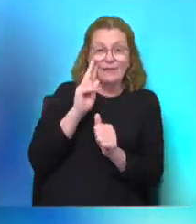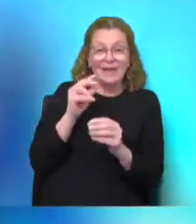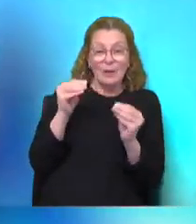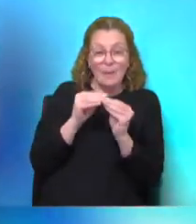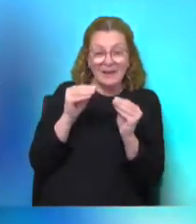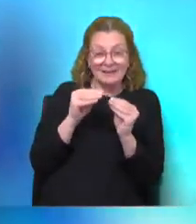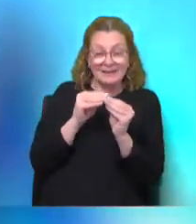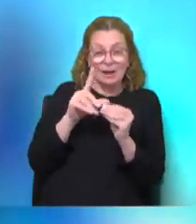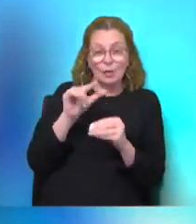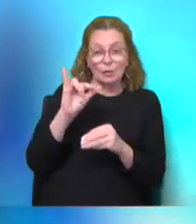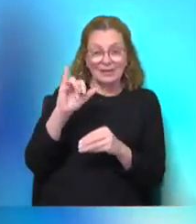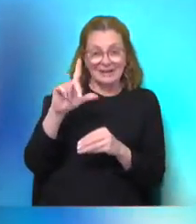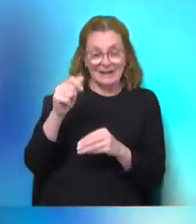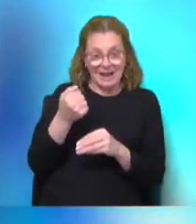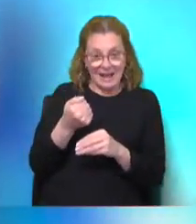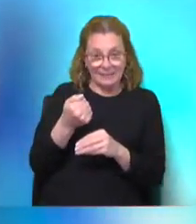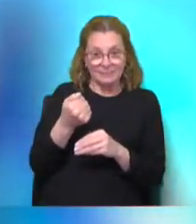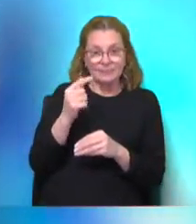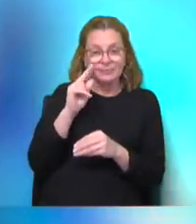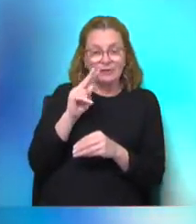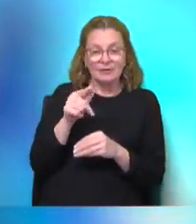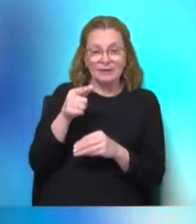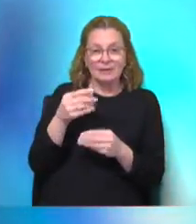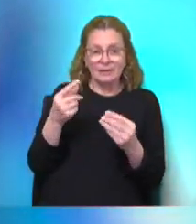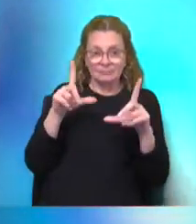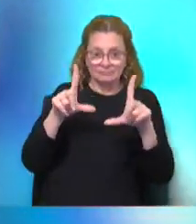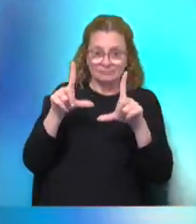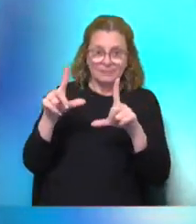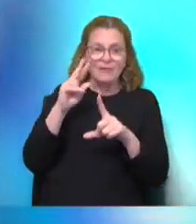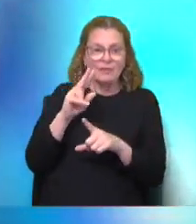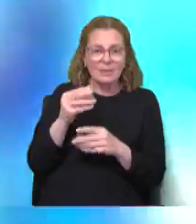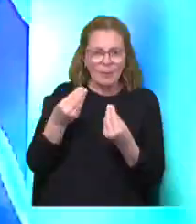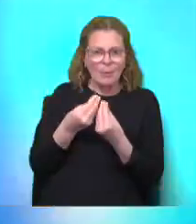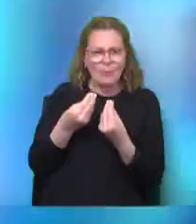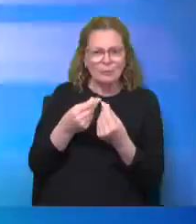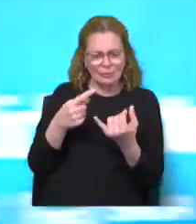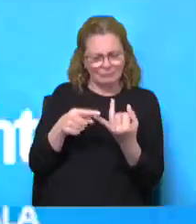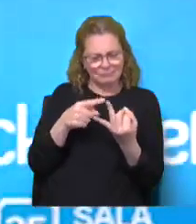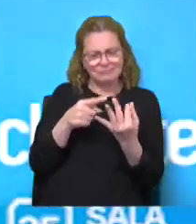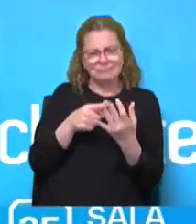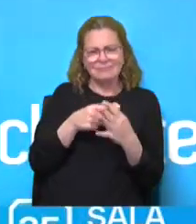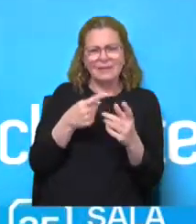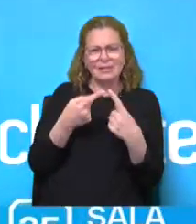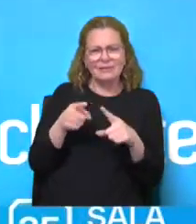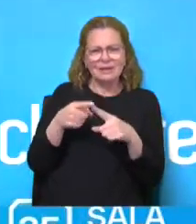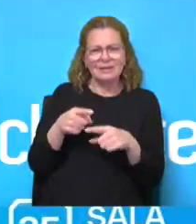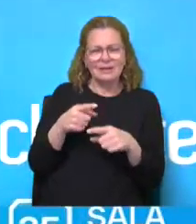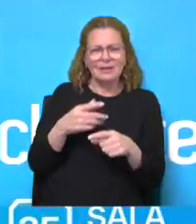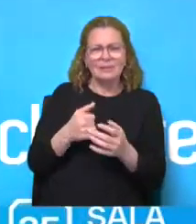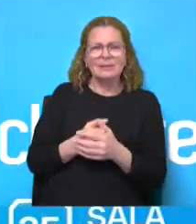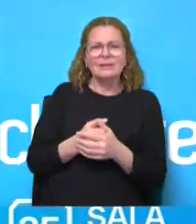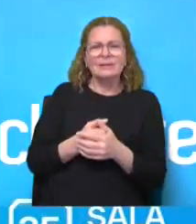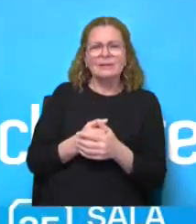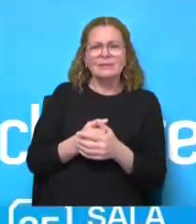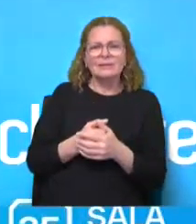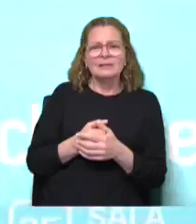compañeraza, Lucila Rada. Mira, van pasando, están pasando ahí la están pantalla. Ahí está no Lucila, Maxi Porciúncula, Caro Favier, ahí nuestro querido Pablo Silvera. Y voy a